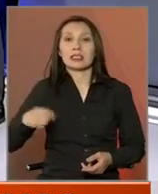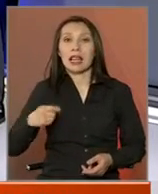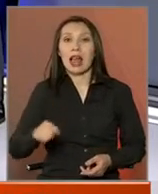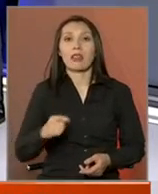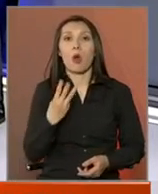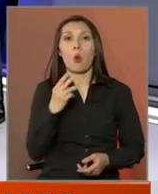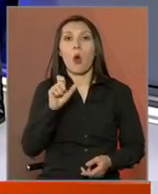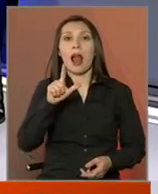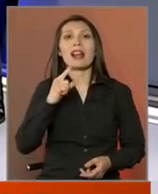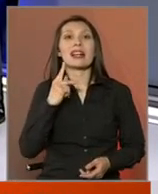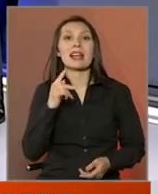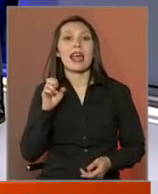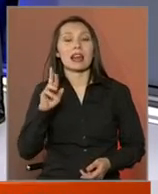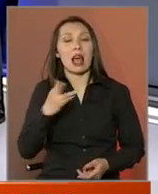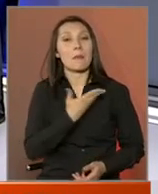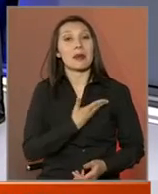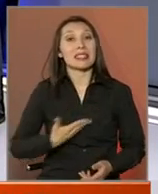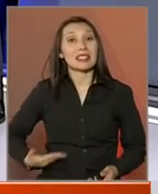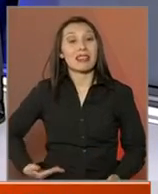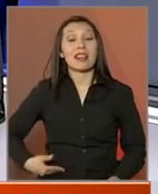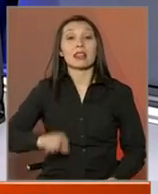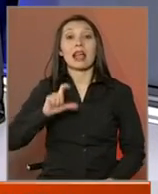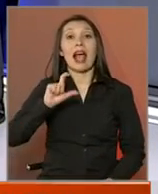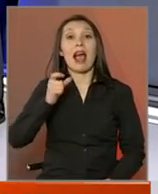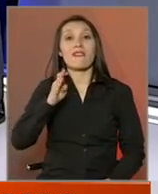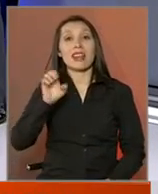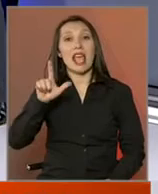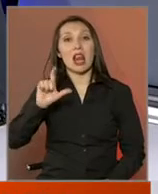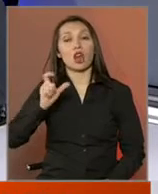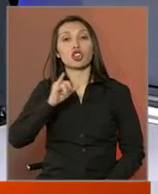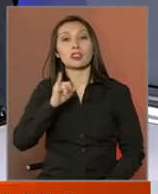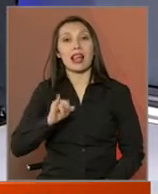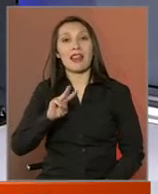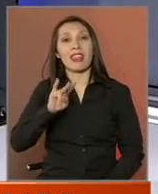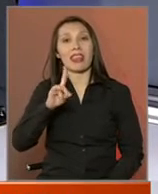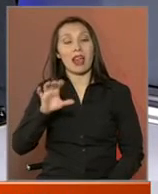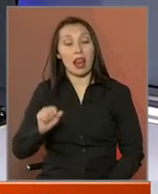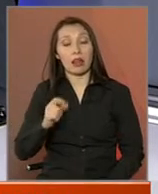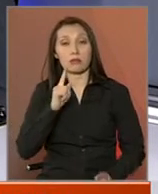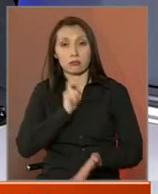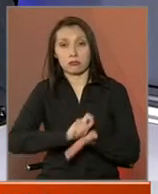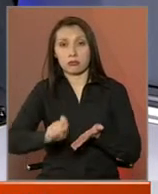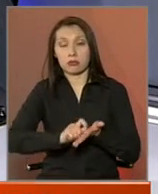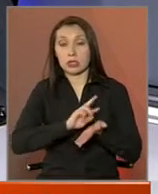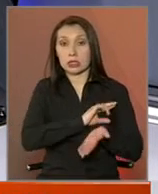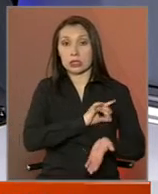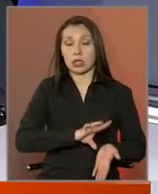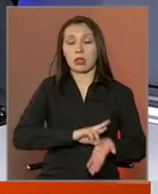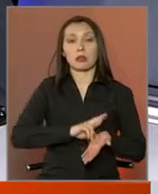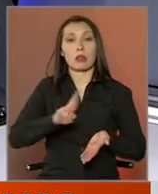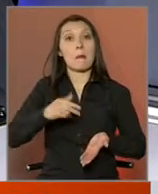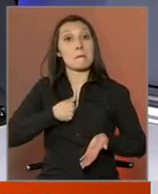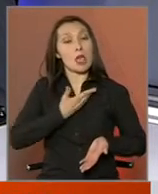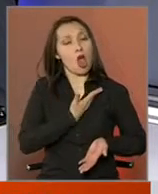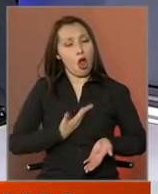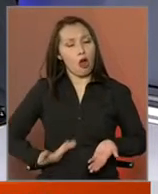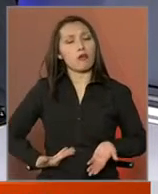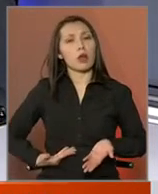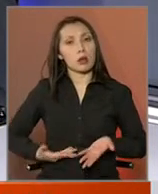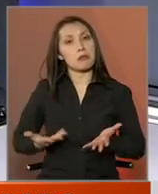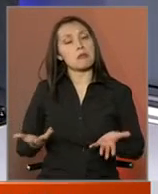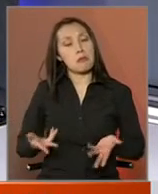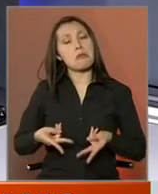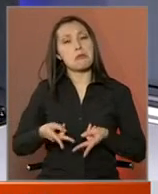Walker. Presidente era entonces Gabriel González Videla. Y Walker contestó por escrito a Bolivia lo siguiente: mi gobierno está llano a